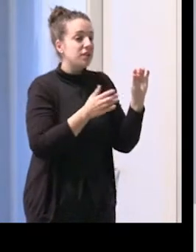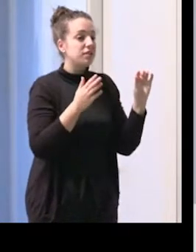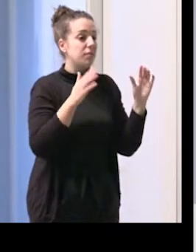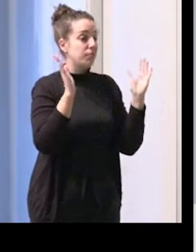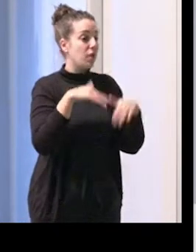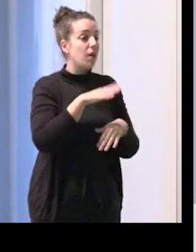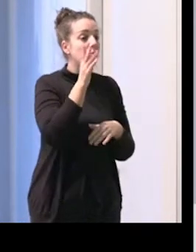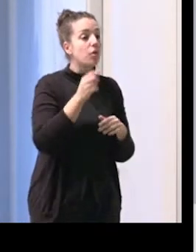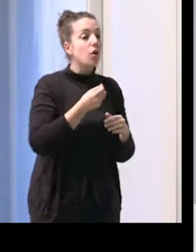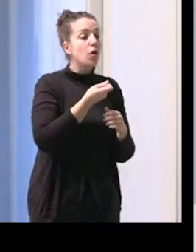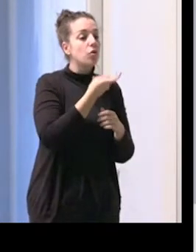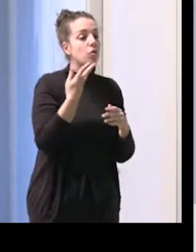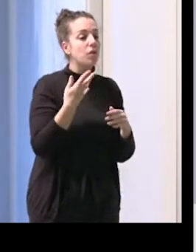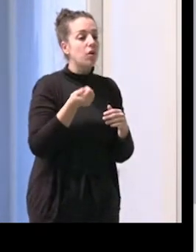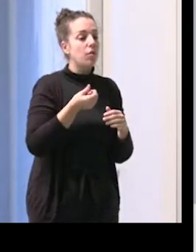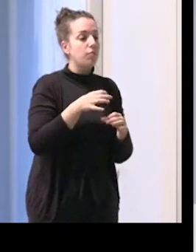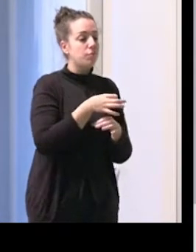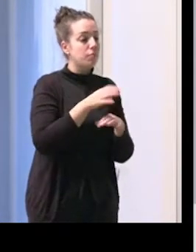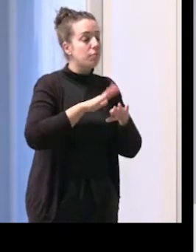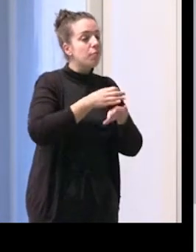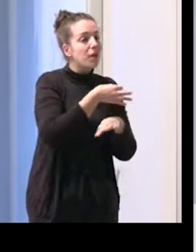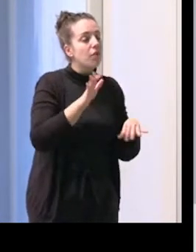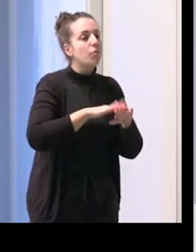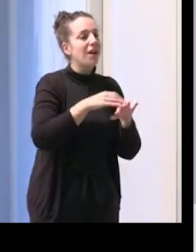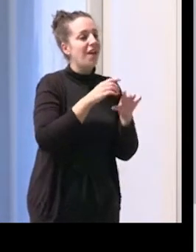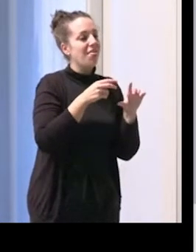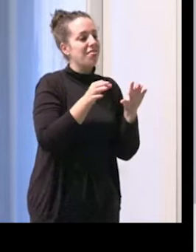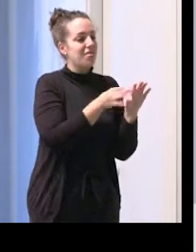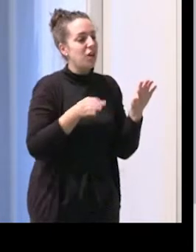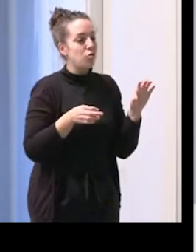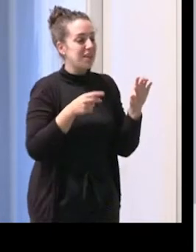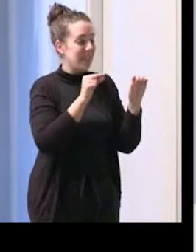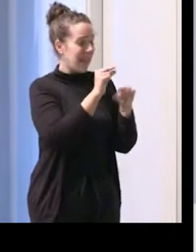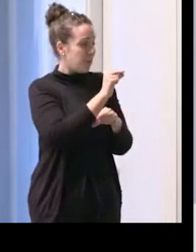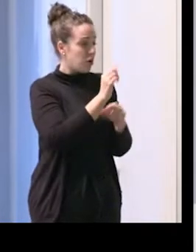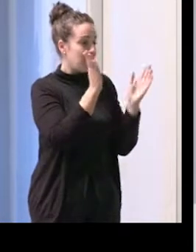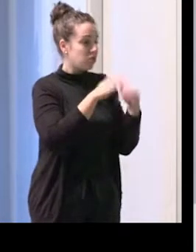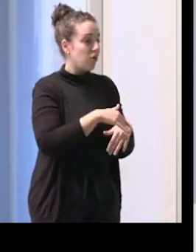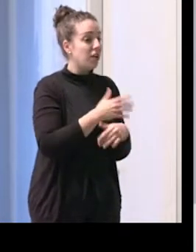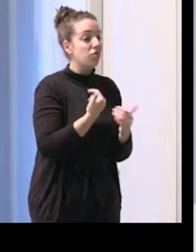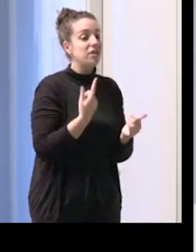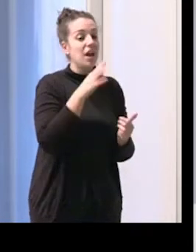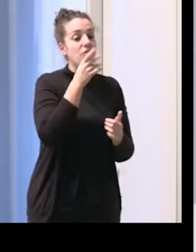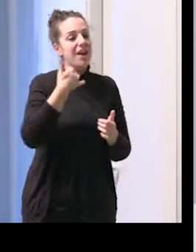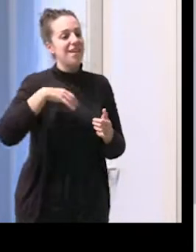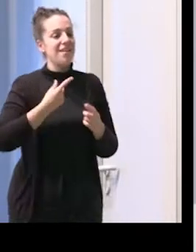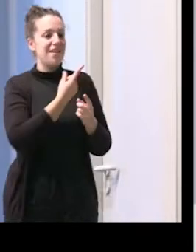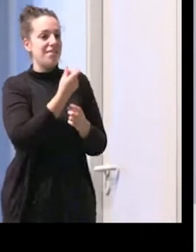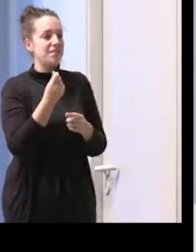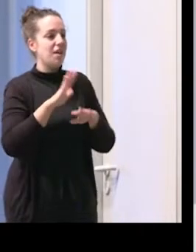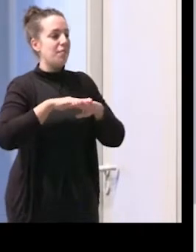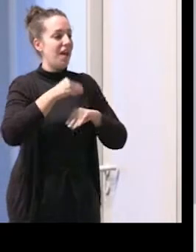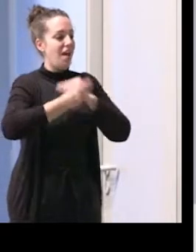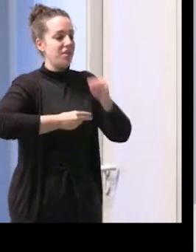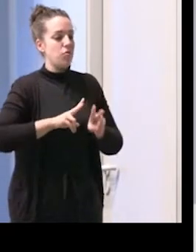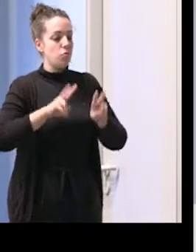un número apropiado de células embrionarias, entonces no existe quizá ahora tanto la necesidad de hacer nuevas líneas celulares